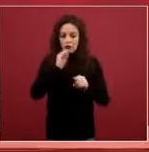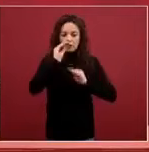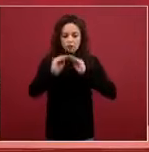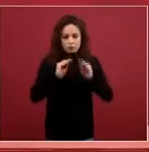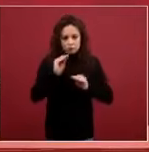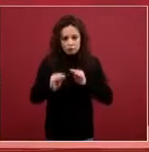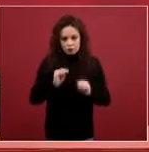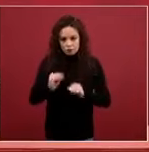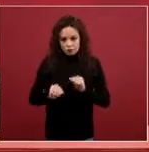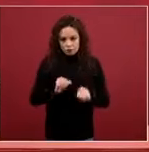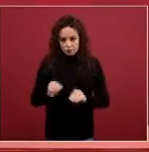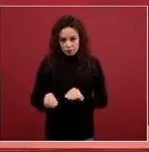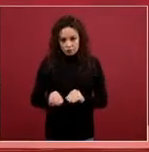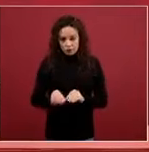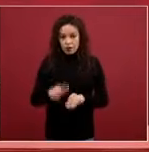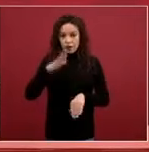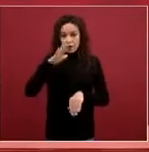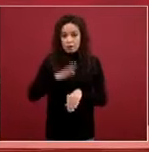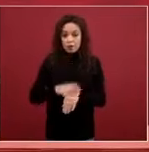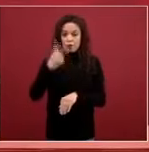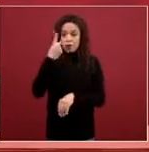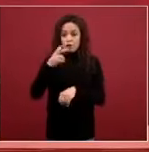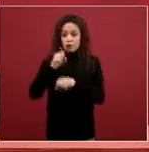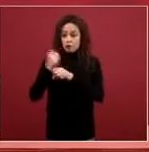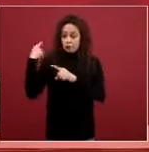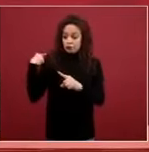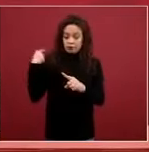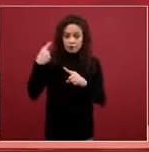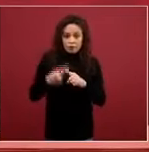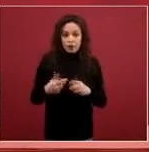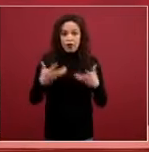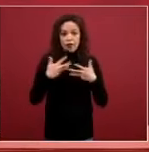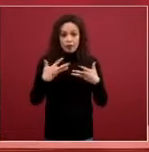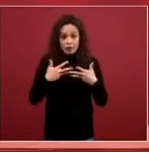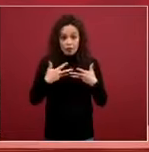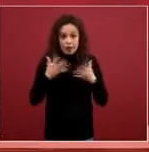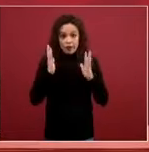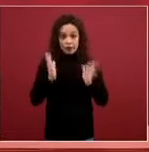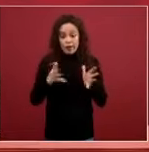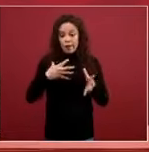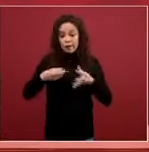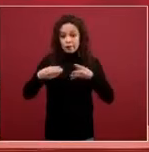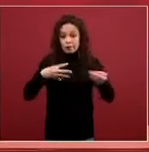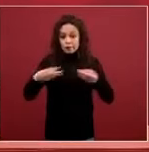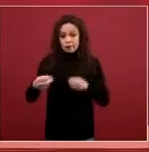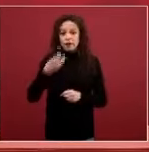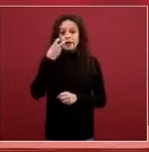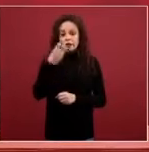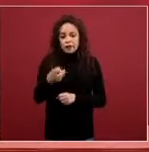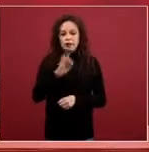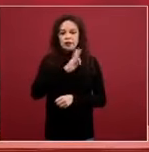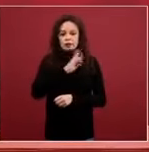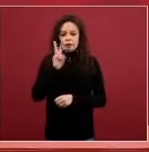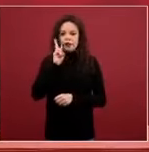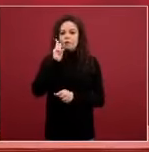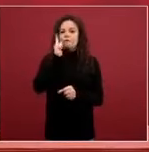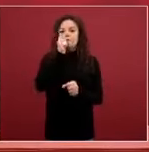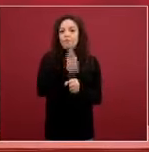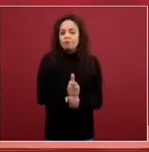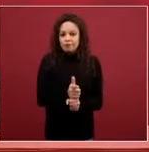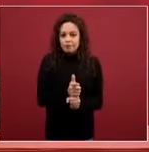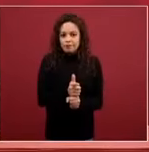enfocan a las últimas 2 semanas en donde se están llevando a cabo los casos, precisamente nos empiezan a revelar a lo